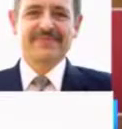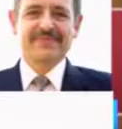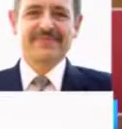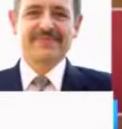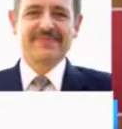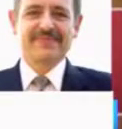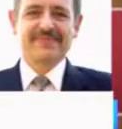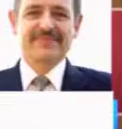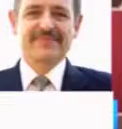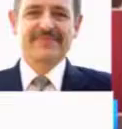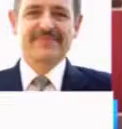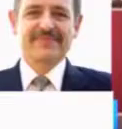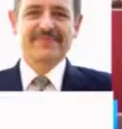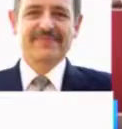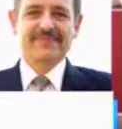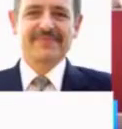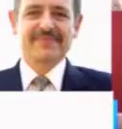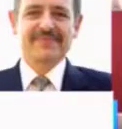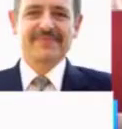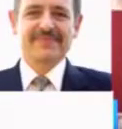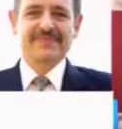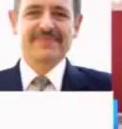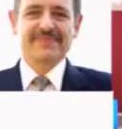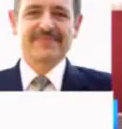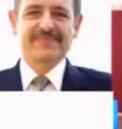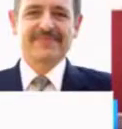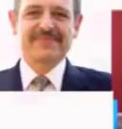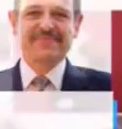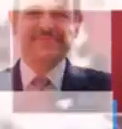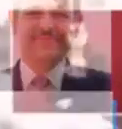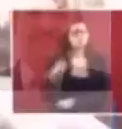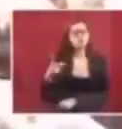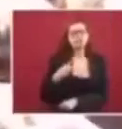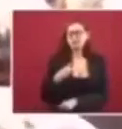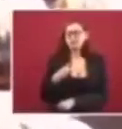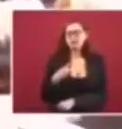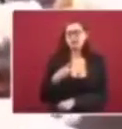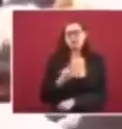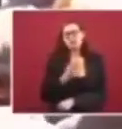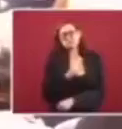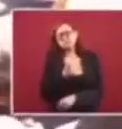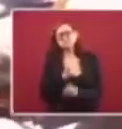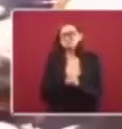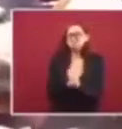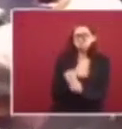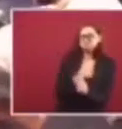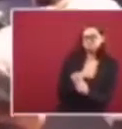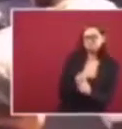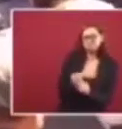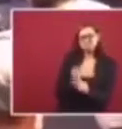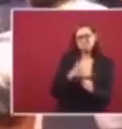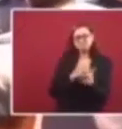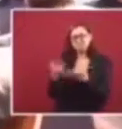obtenido de otras áreas, de otros recortes, para poder entregar esta gran cantidad de recursos a programas como este,